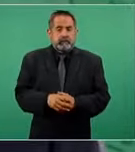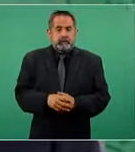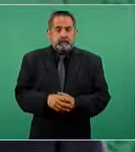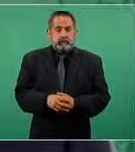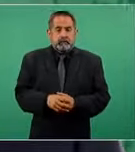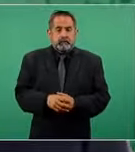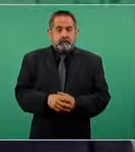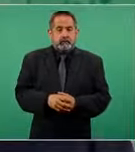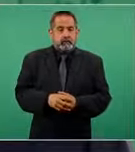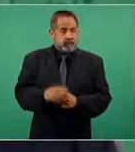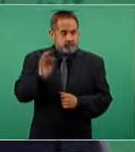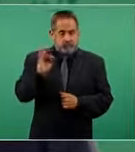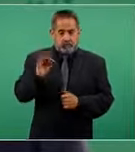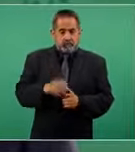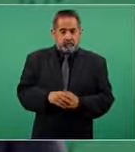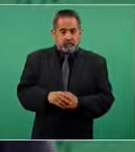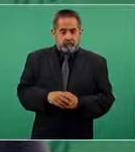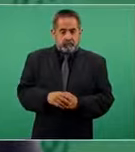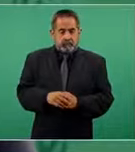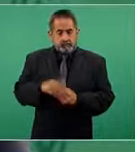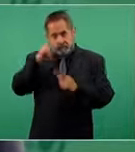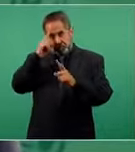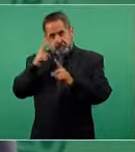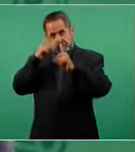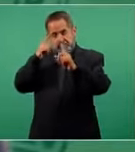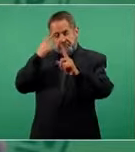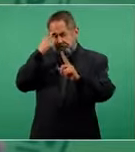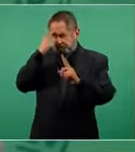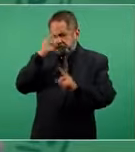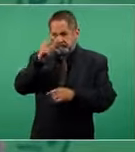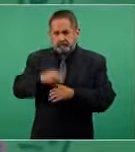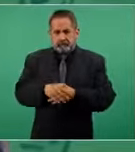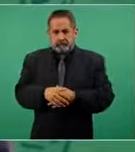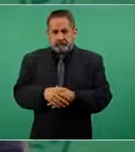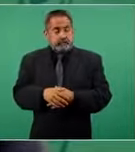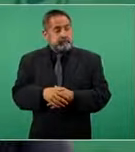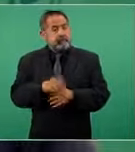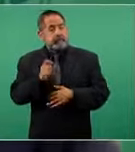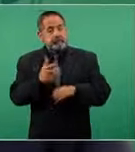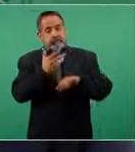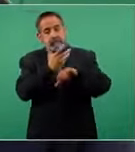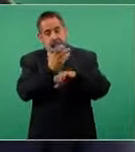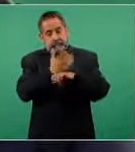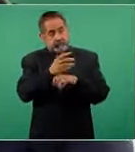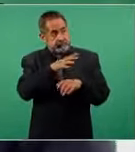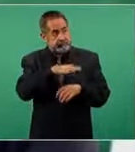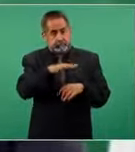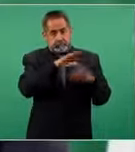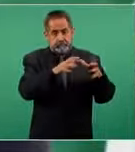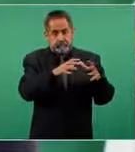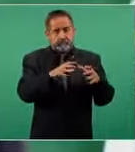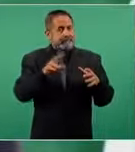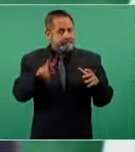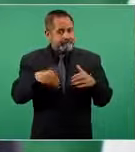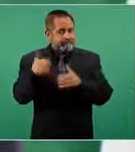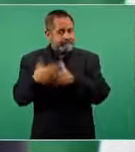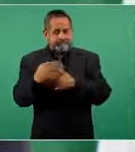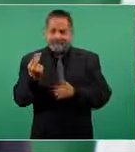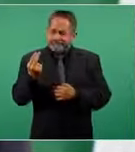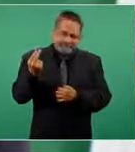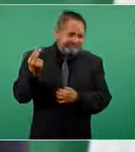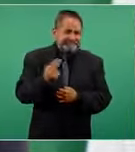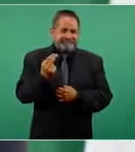si se es objetivo, realista, Estados Unidos va a requerir